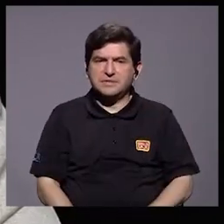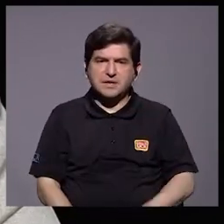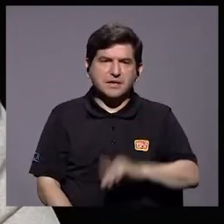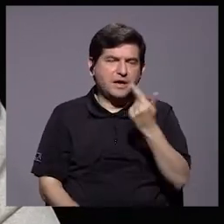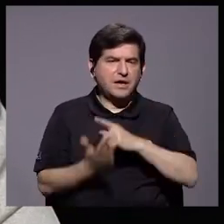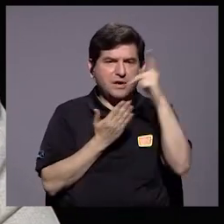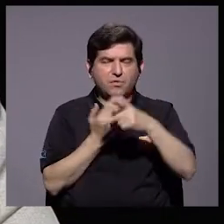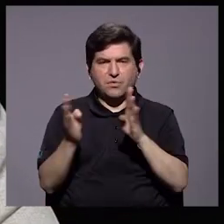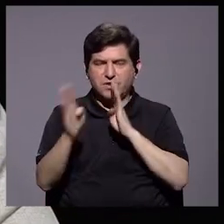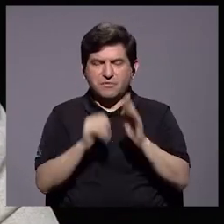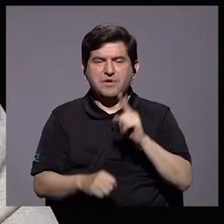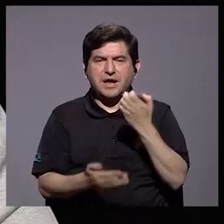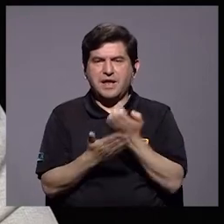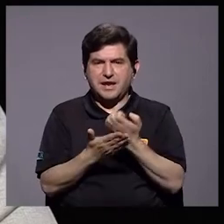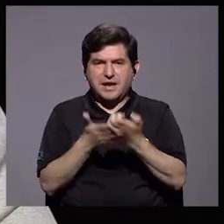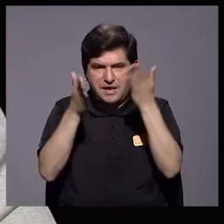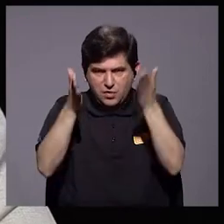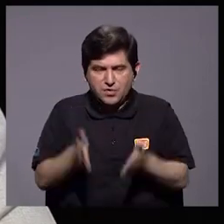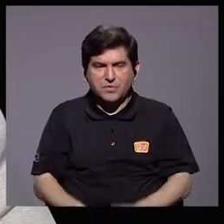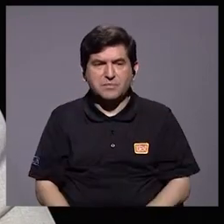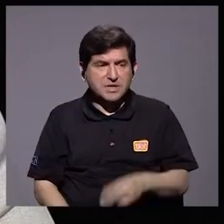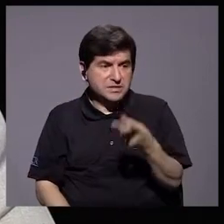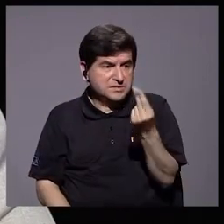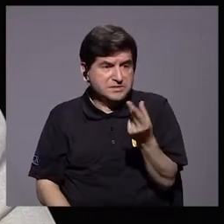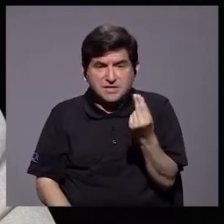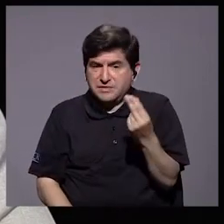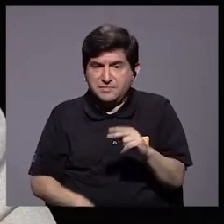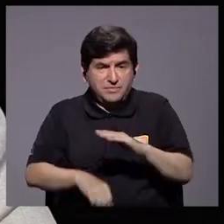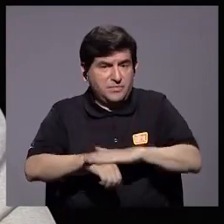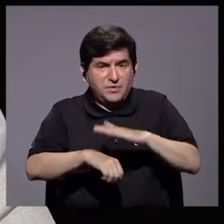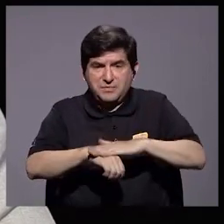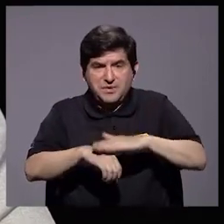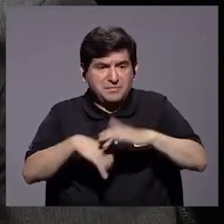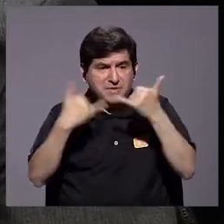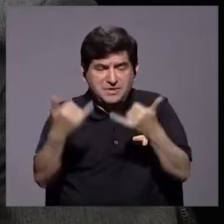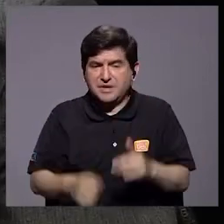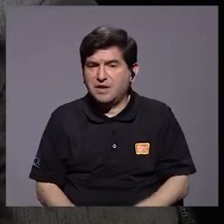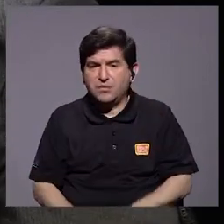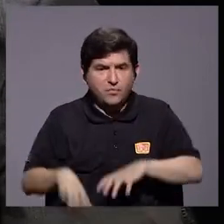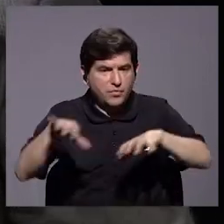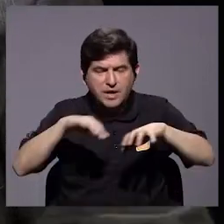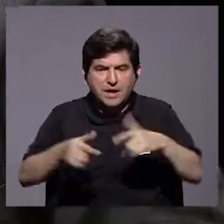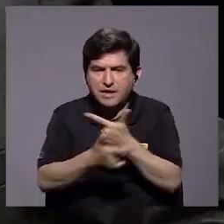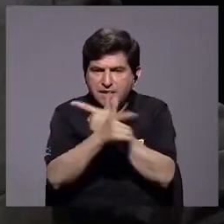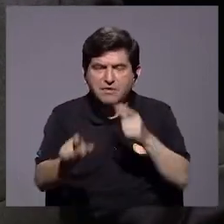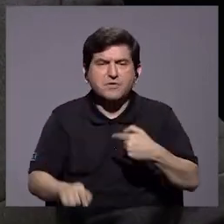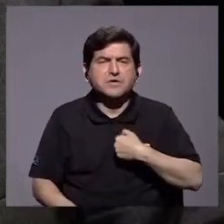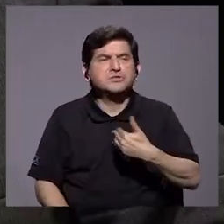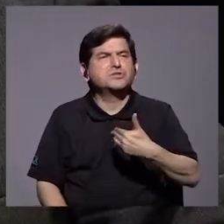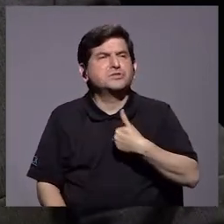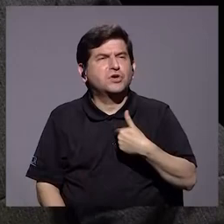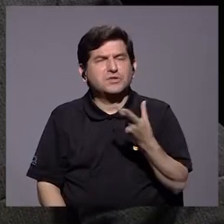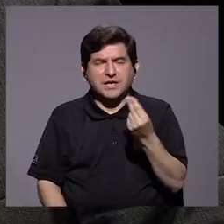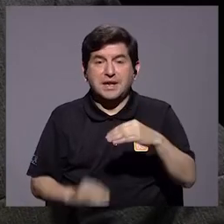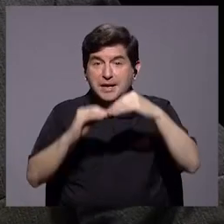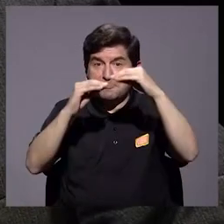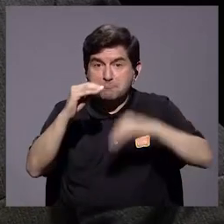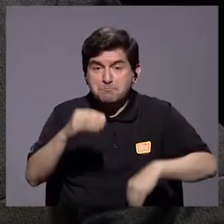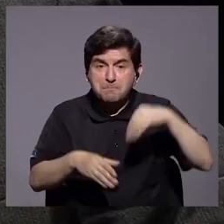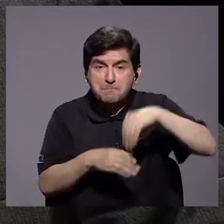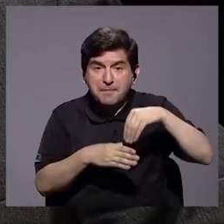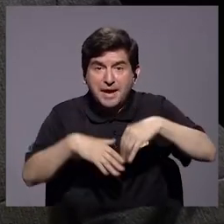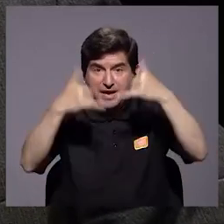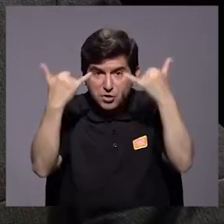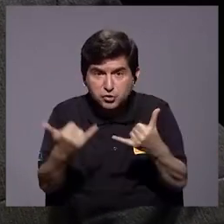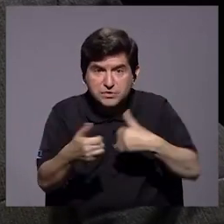hablábamos con un economista que la plata no está para tirarla así nomás si yo tuviera dinero yo donde menos invertiría en este momento